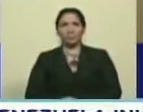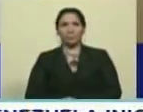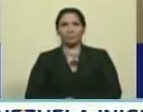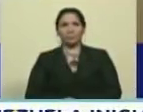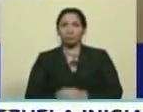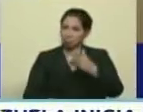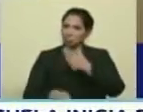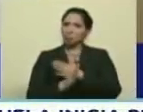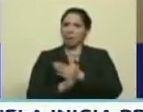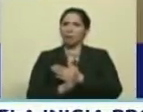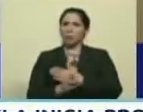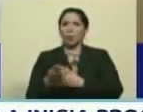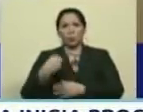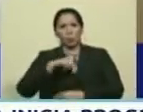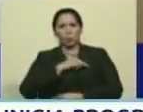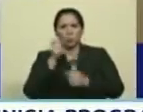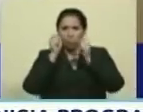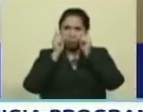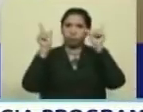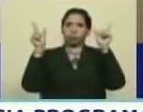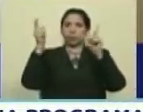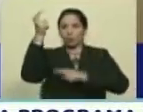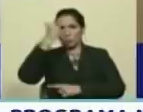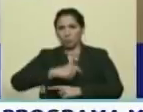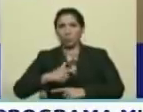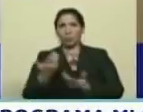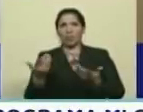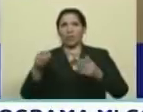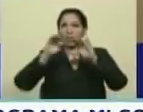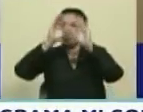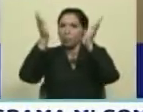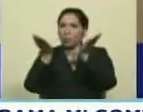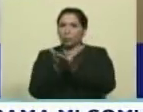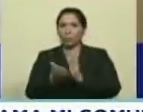Vamos a hacer la gran sorpresa de este mundo.